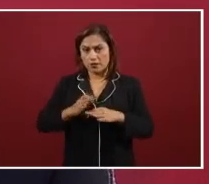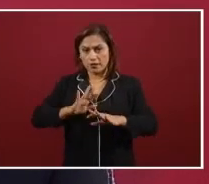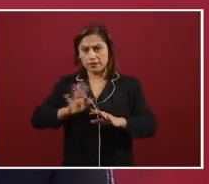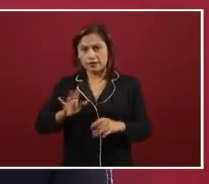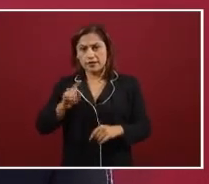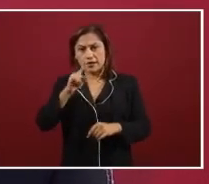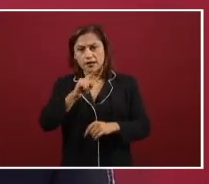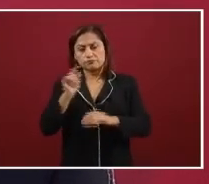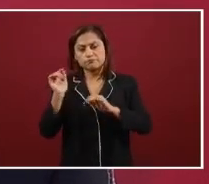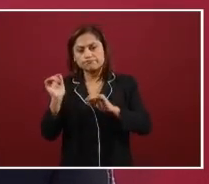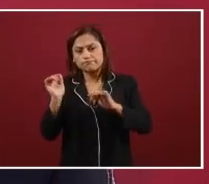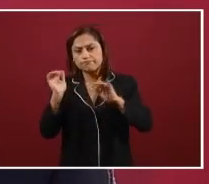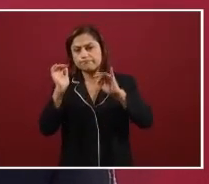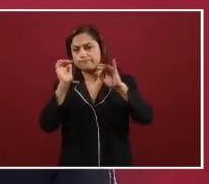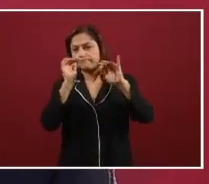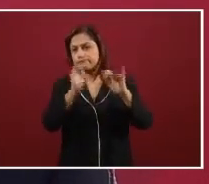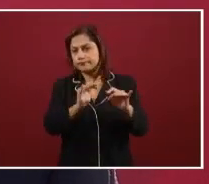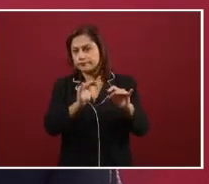desplegados